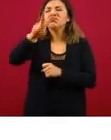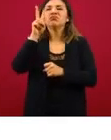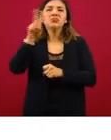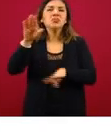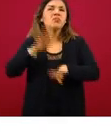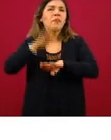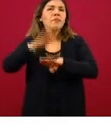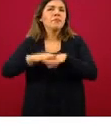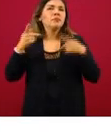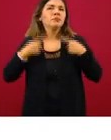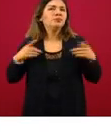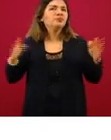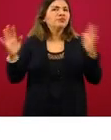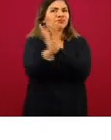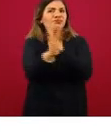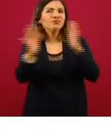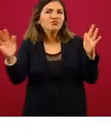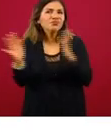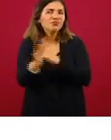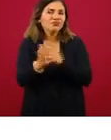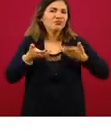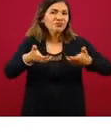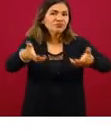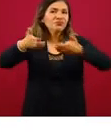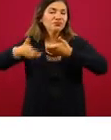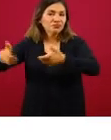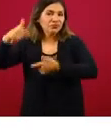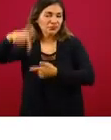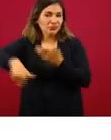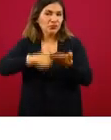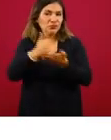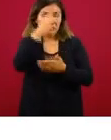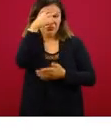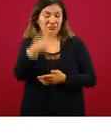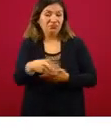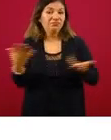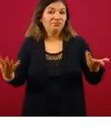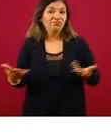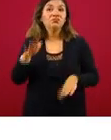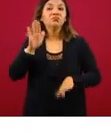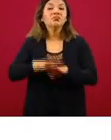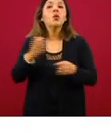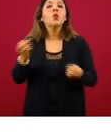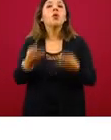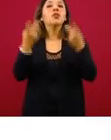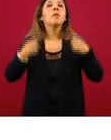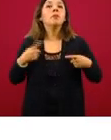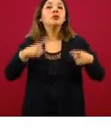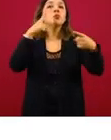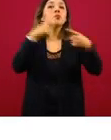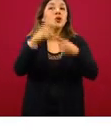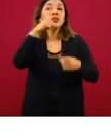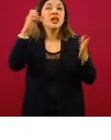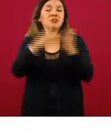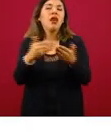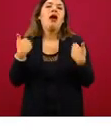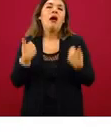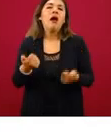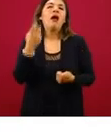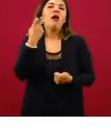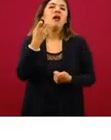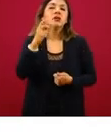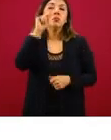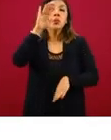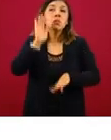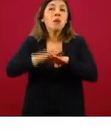todos nosotros que vemos un poco de más movilidad en nuestra Ciudad de México. Evidentemente, la densidad de población también nos hace ver que